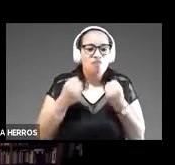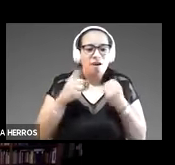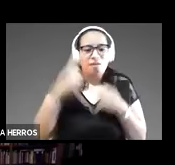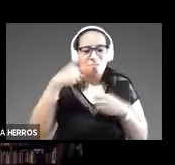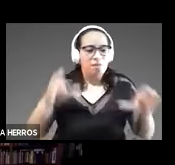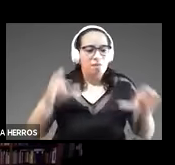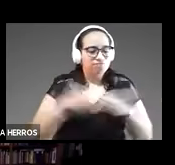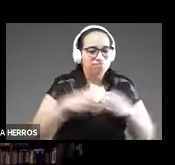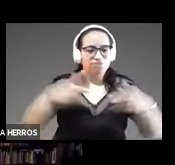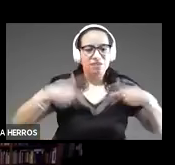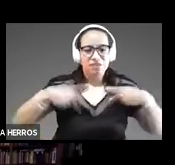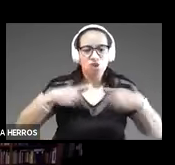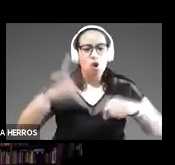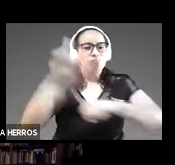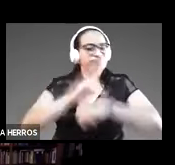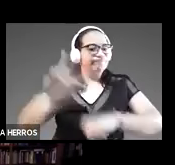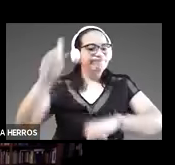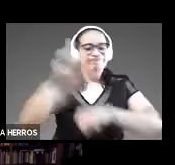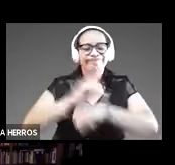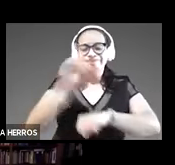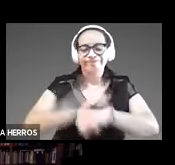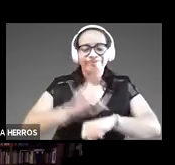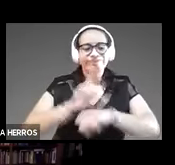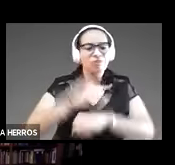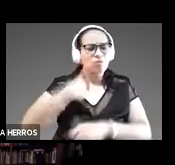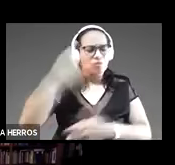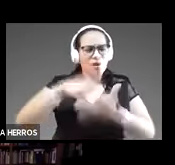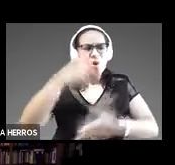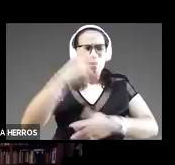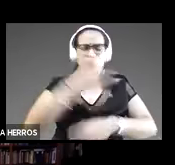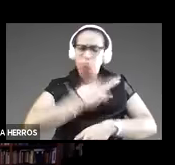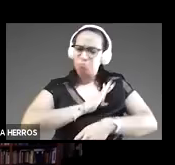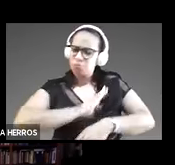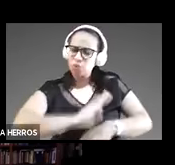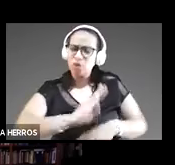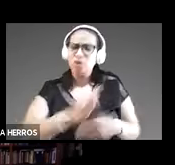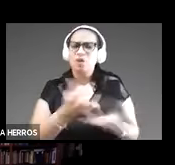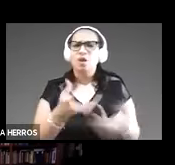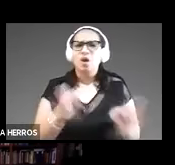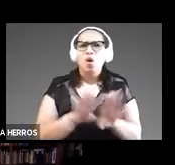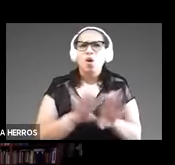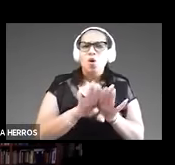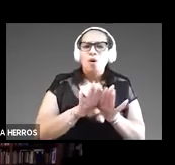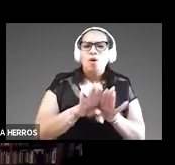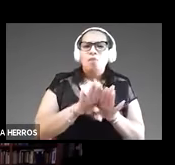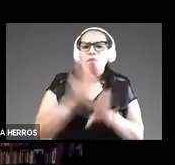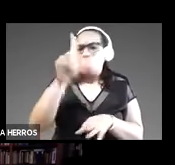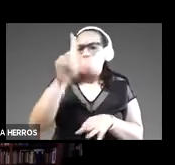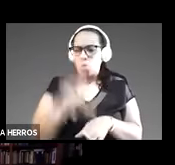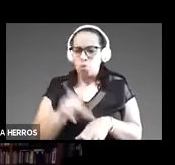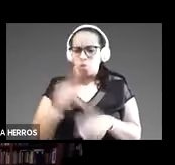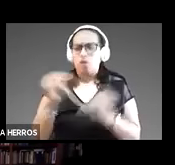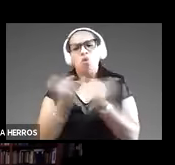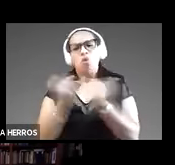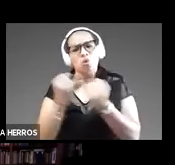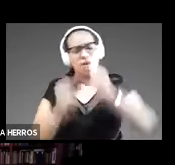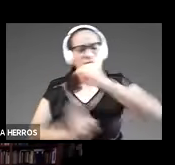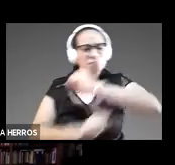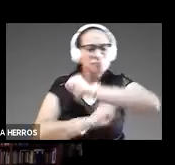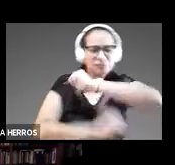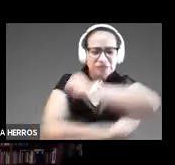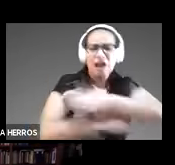en el día a día. Y creo que algo así puede lograr tanto lunes como pilares con los